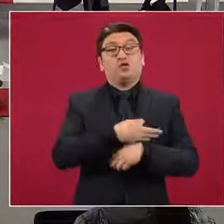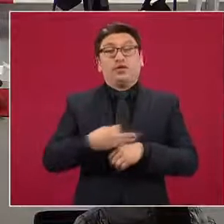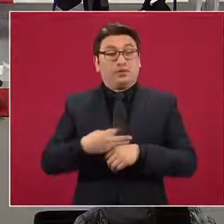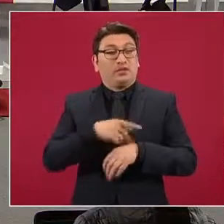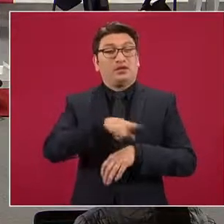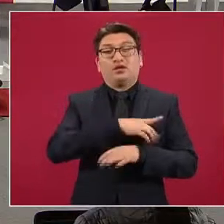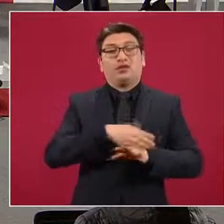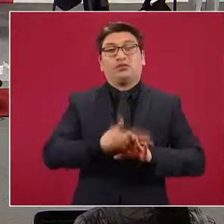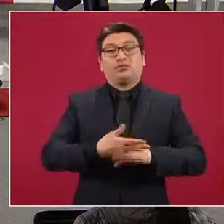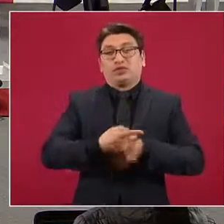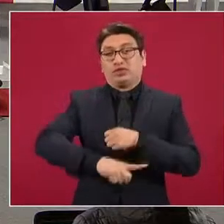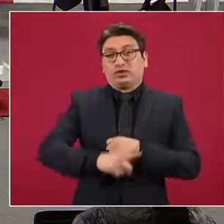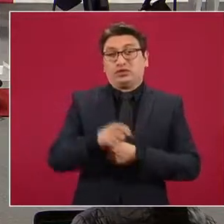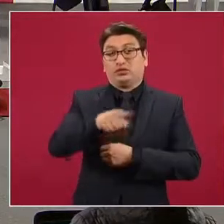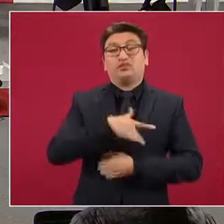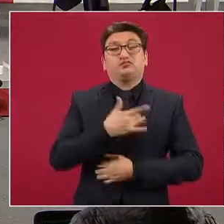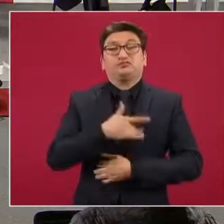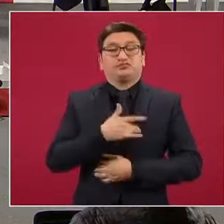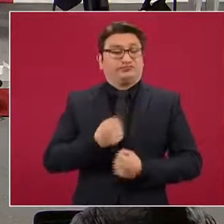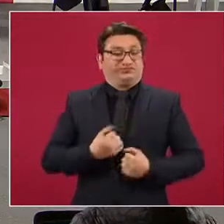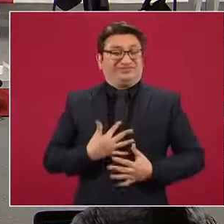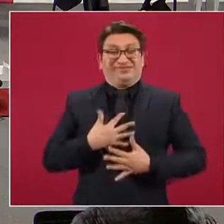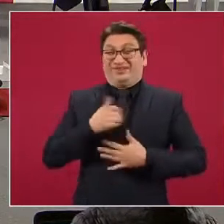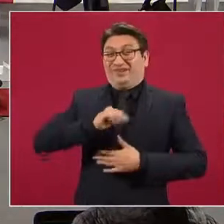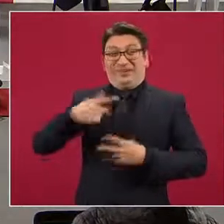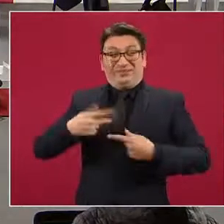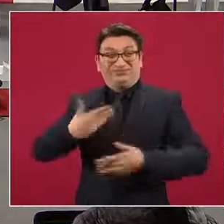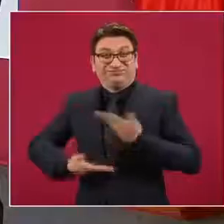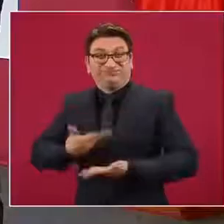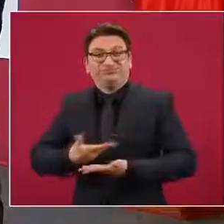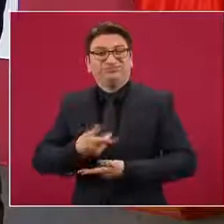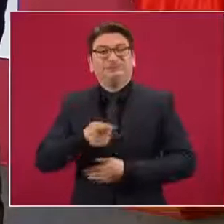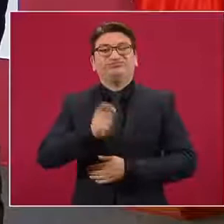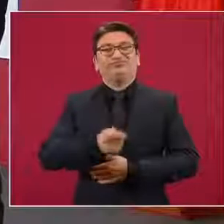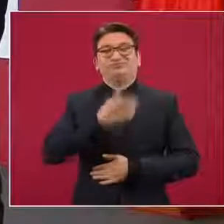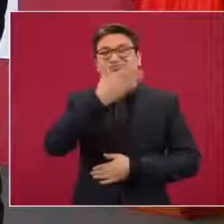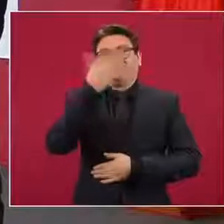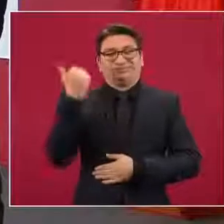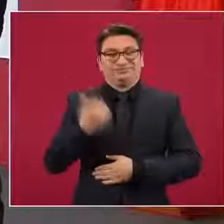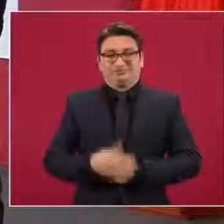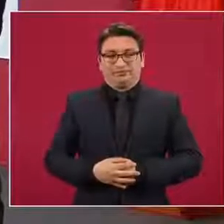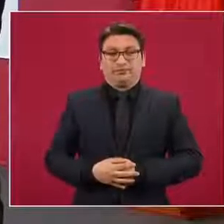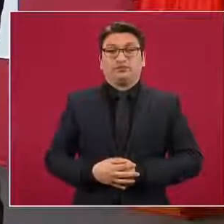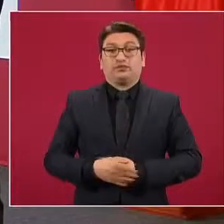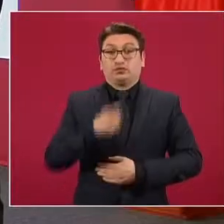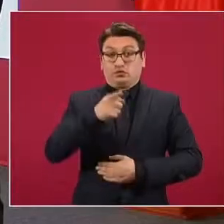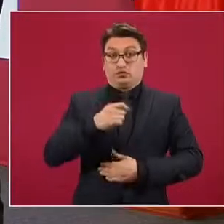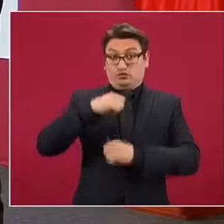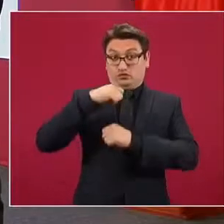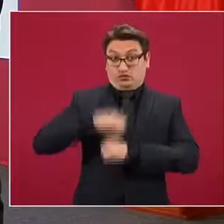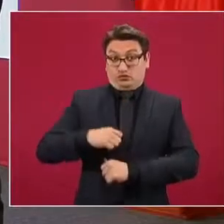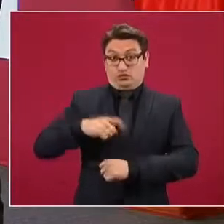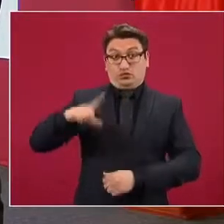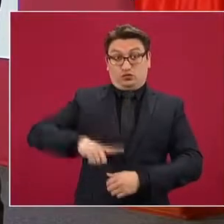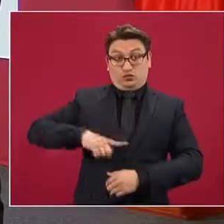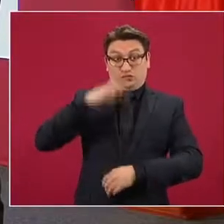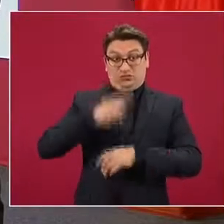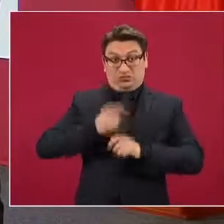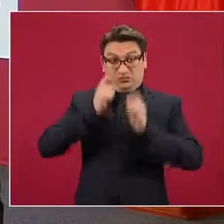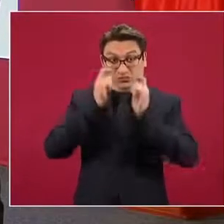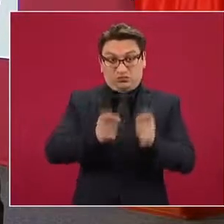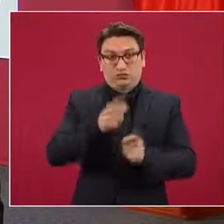y no conocerás la satisfacción de servir a los demás. Si llegas a un cargo público,